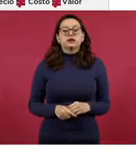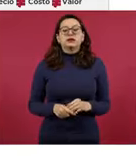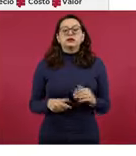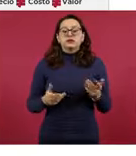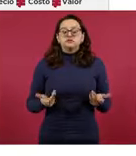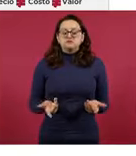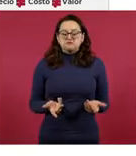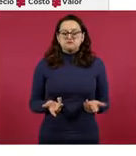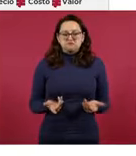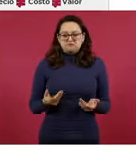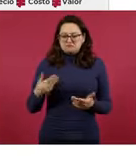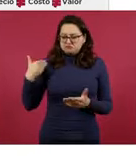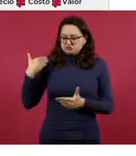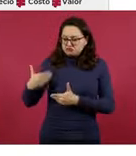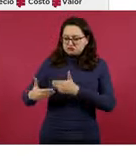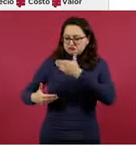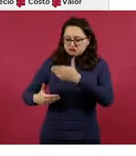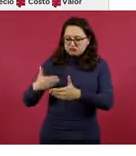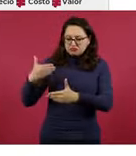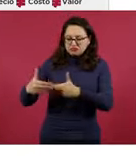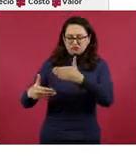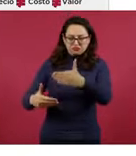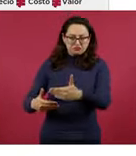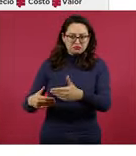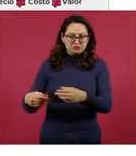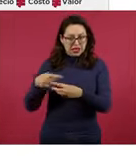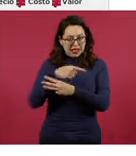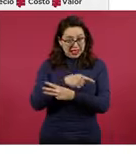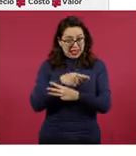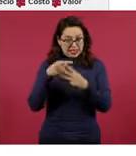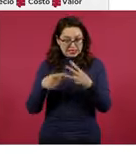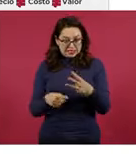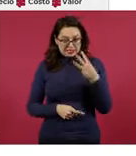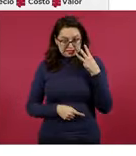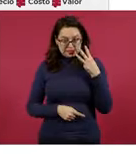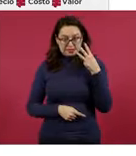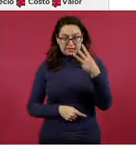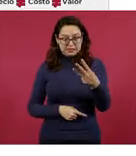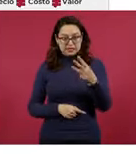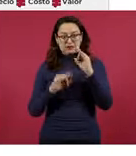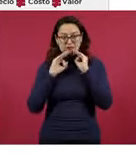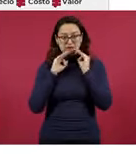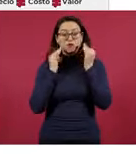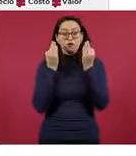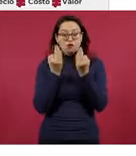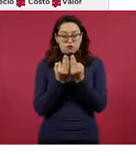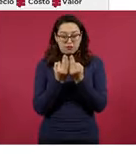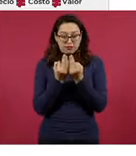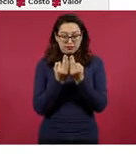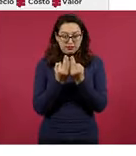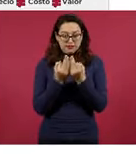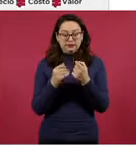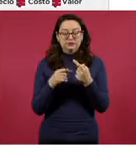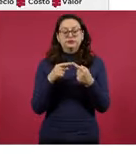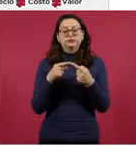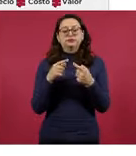una forma óptima, con tres áreas de optimización del sector salud, donde